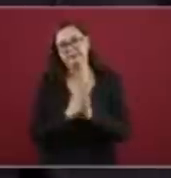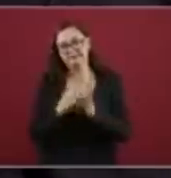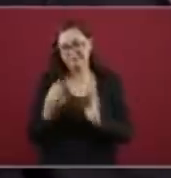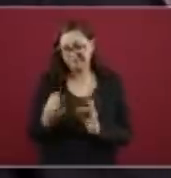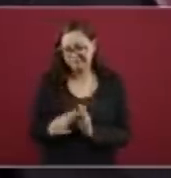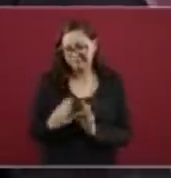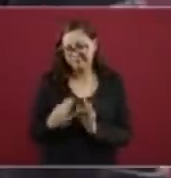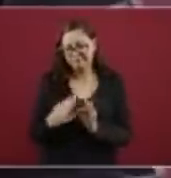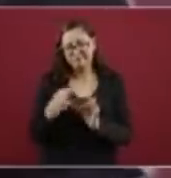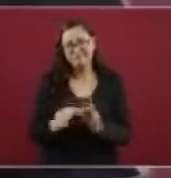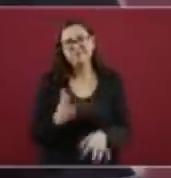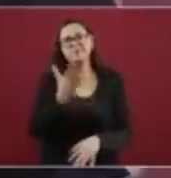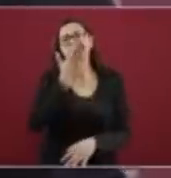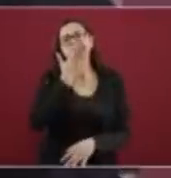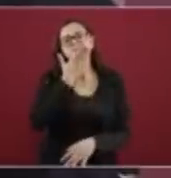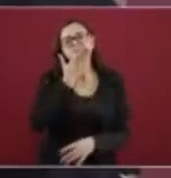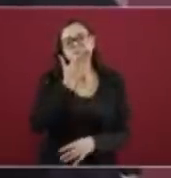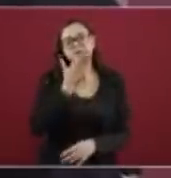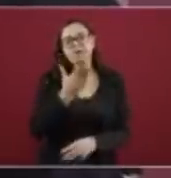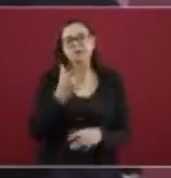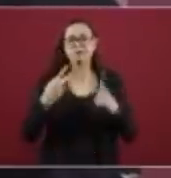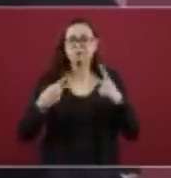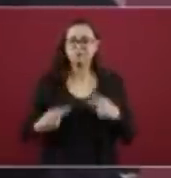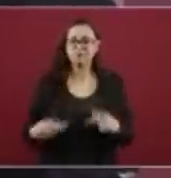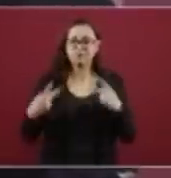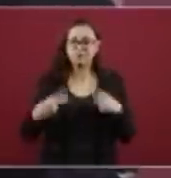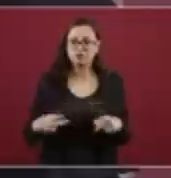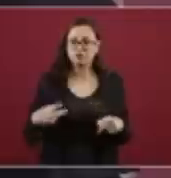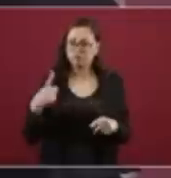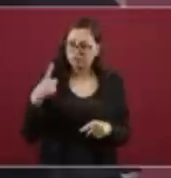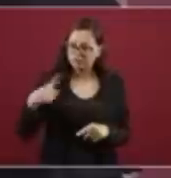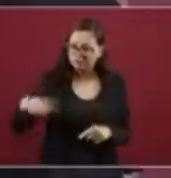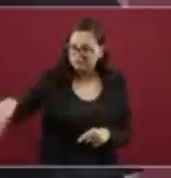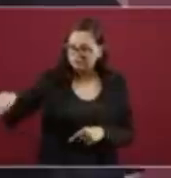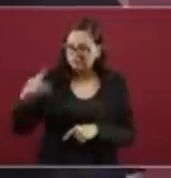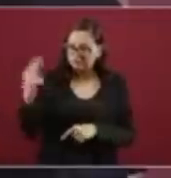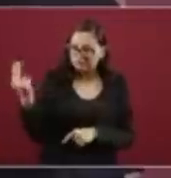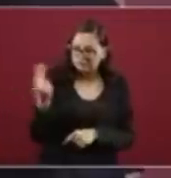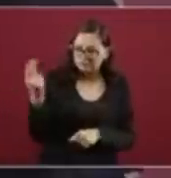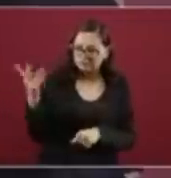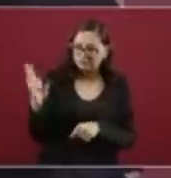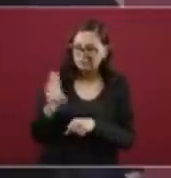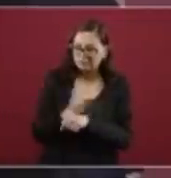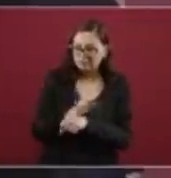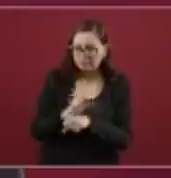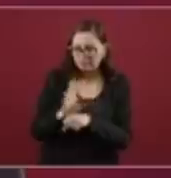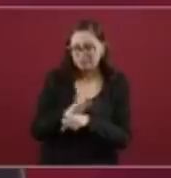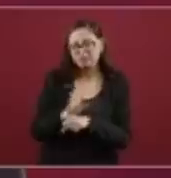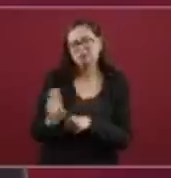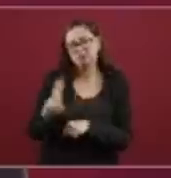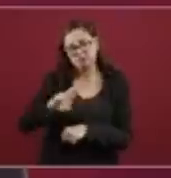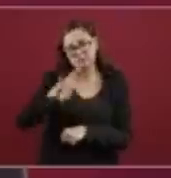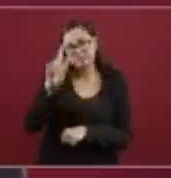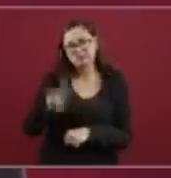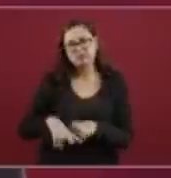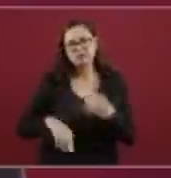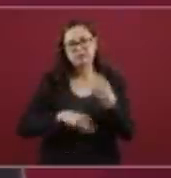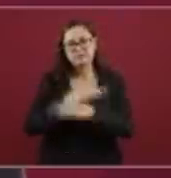se beneficie a la gente que lo necesita y que todos ayudemos con